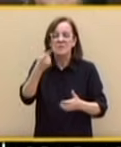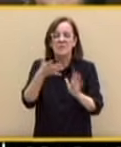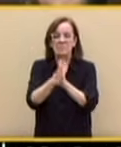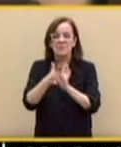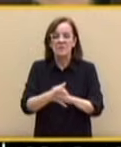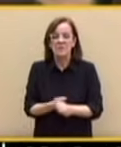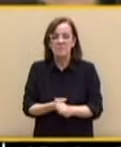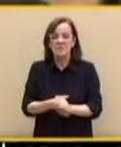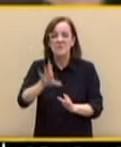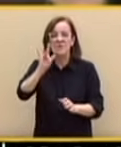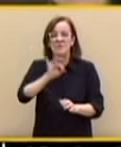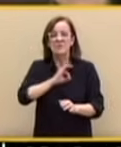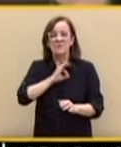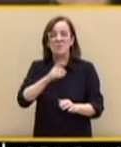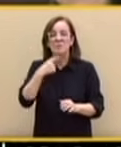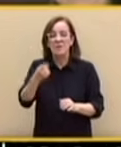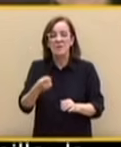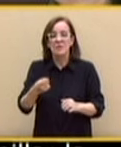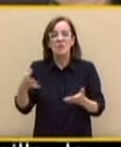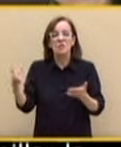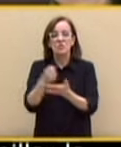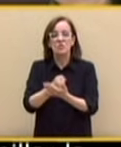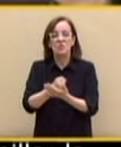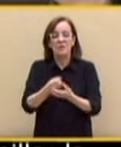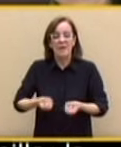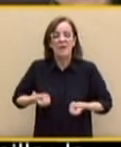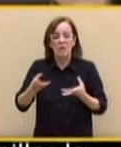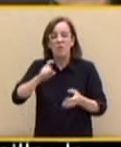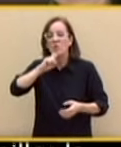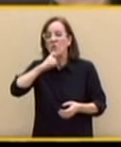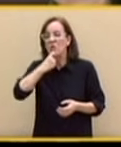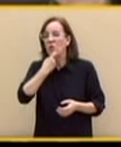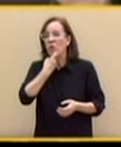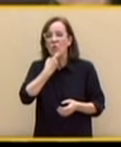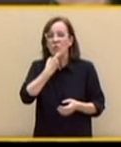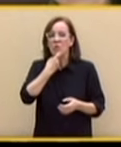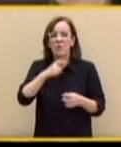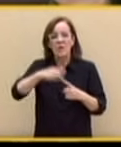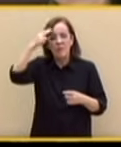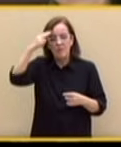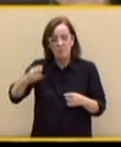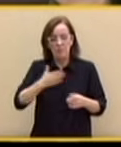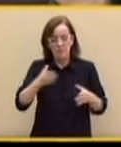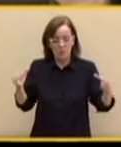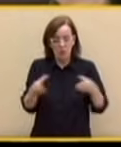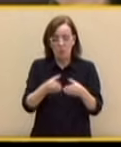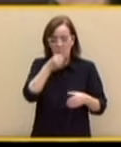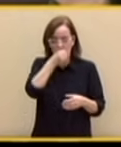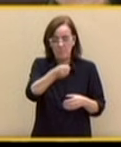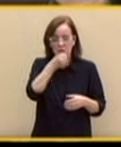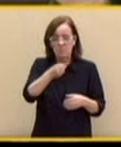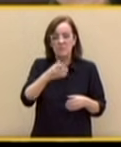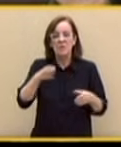señora presidenta, me refiero a todas aquellas expresiones de odio y que faltan al honor y al respeto a mi grupo parlamentario y al